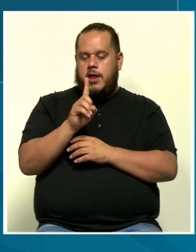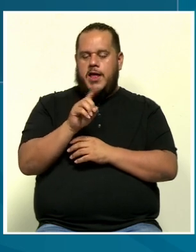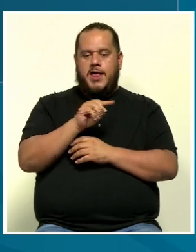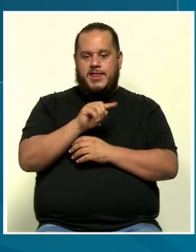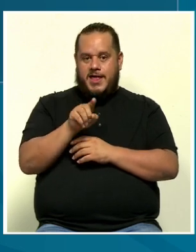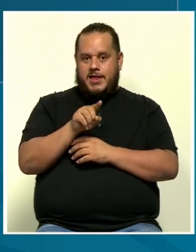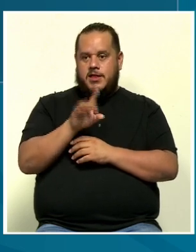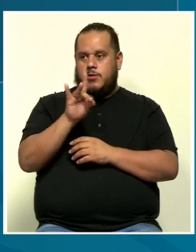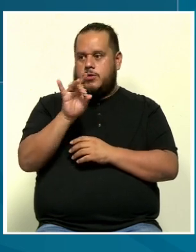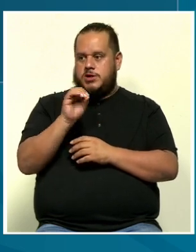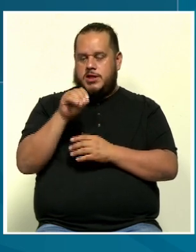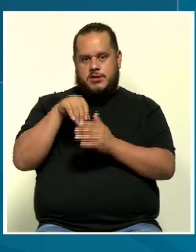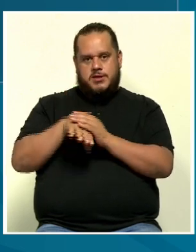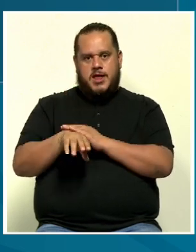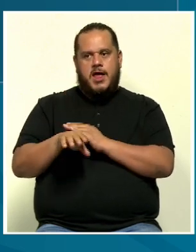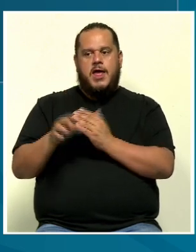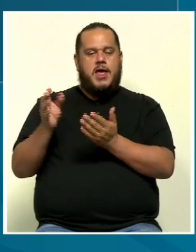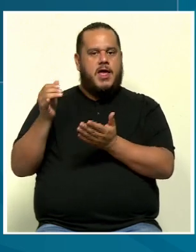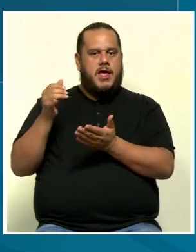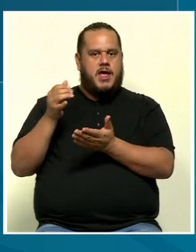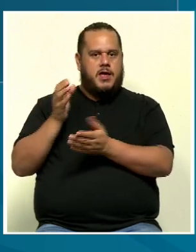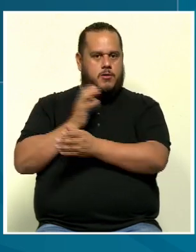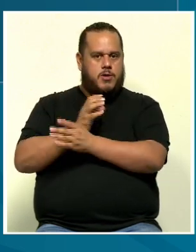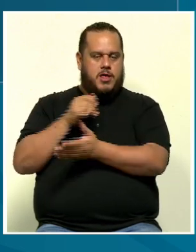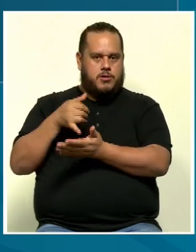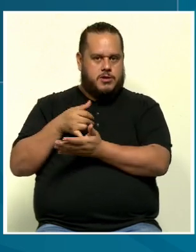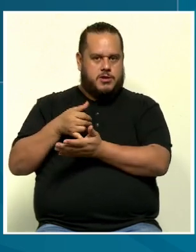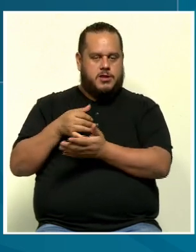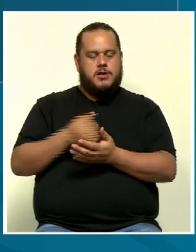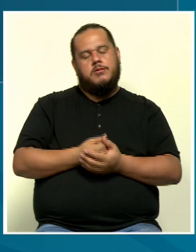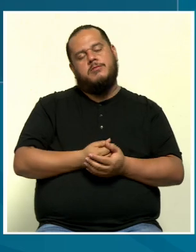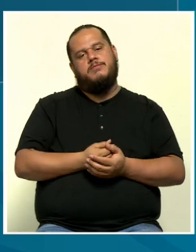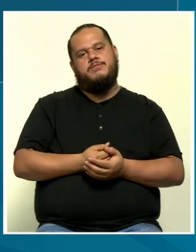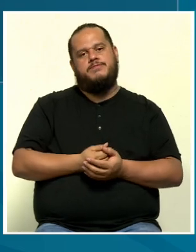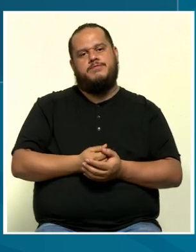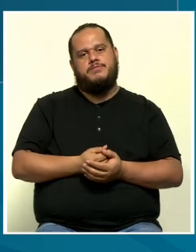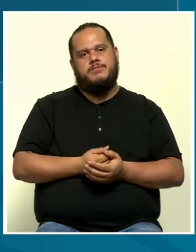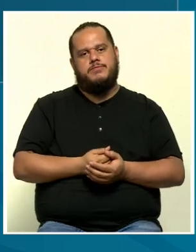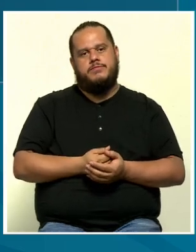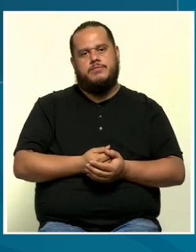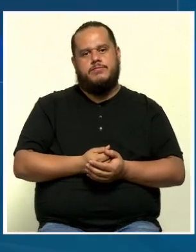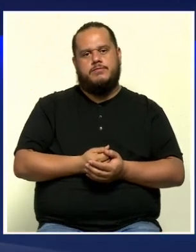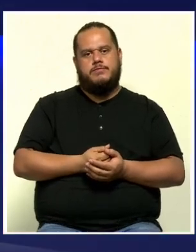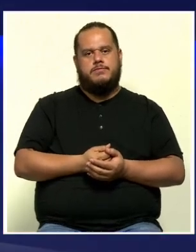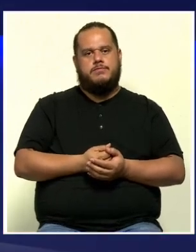cuales 80 están en unidades de cuidados intensivos.